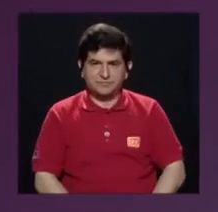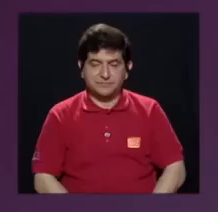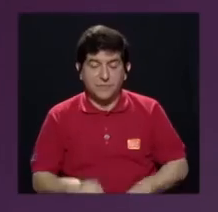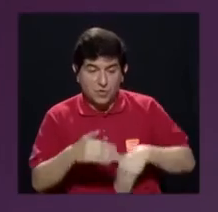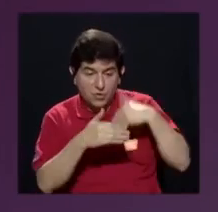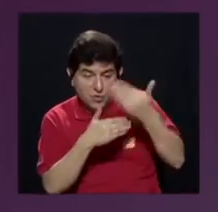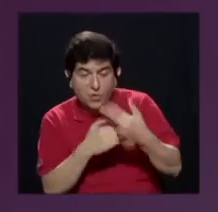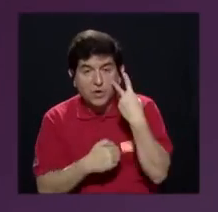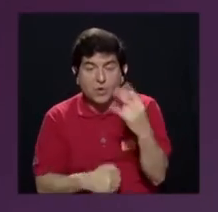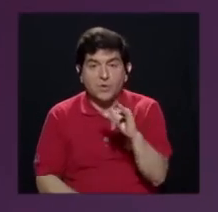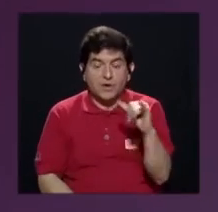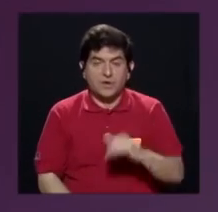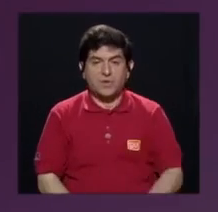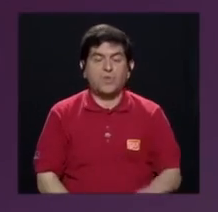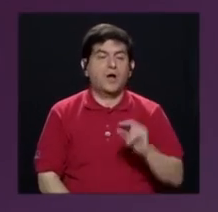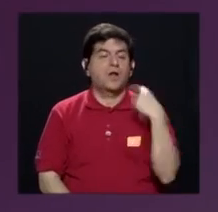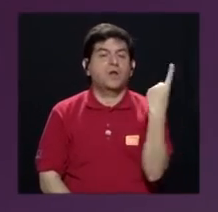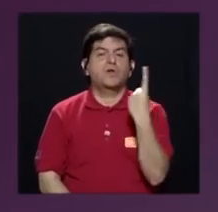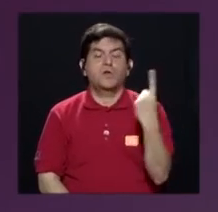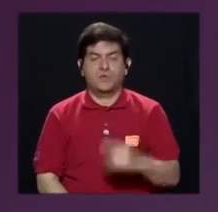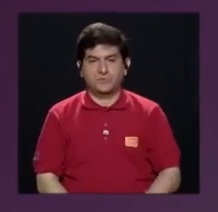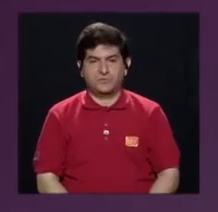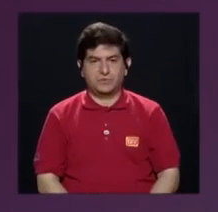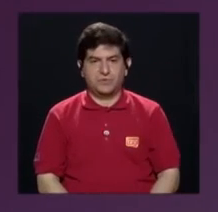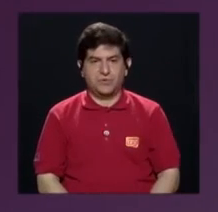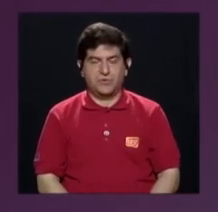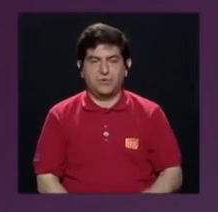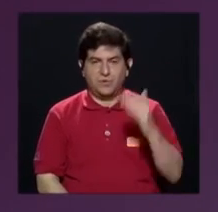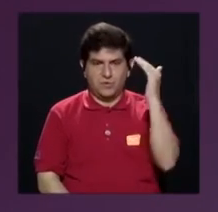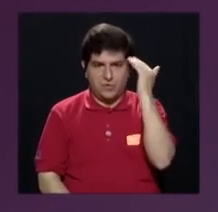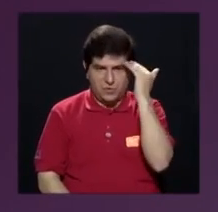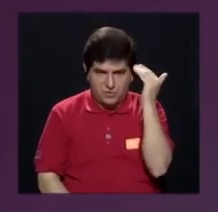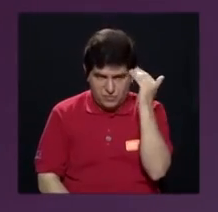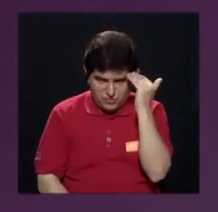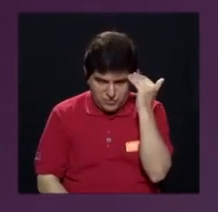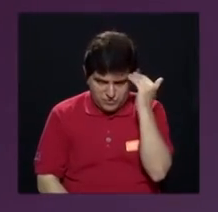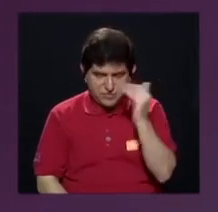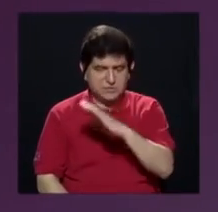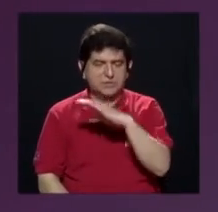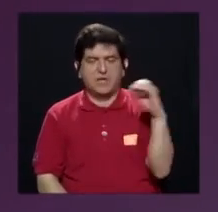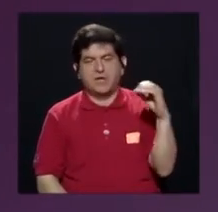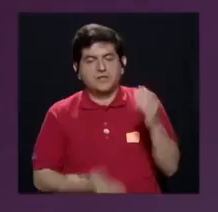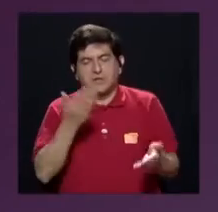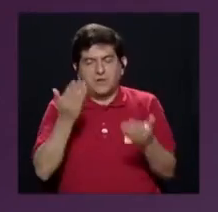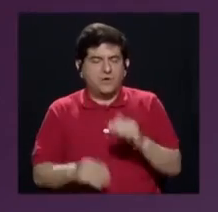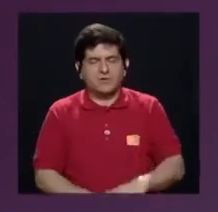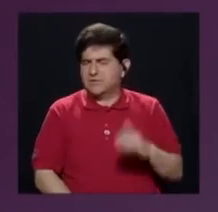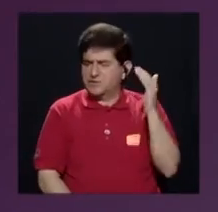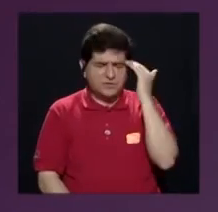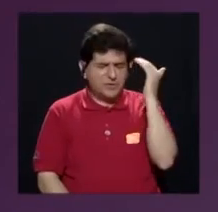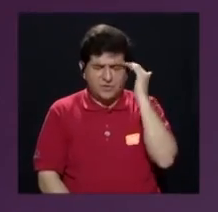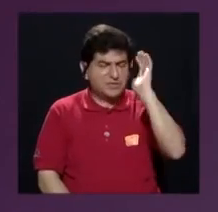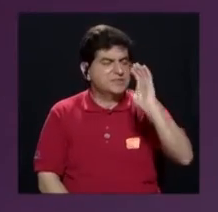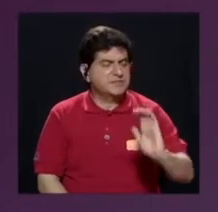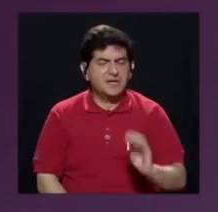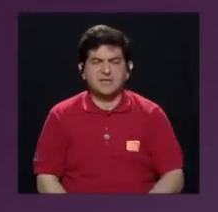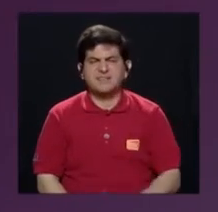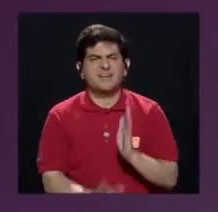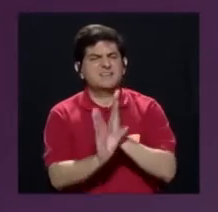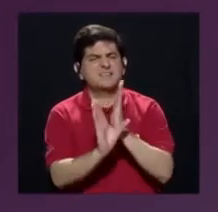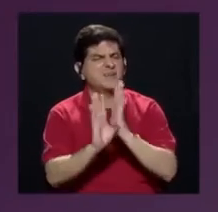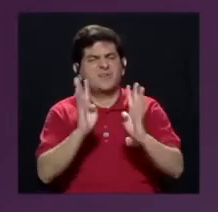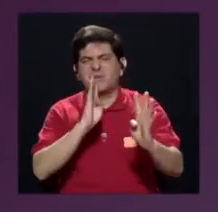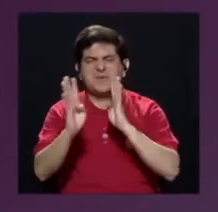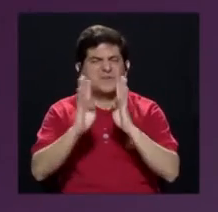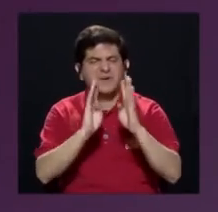Luego se ha visto que no solamente el ser consciente de lo inconsciente a nivel, digamos, de la infancia. ¿Por qué hablamos los psicólogos tanto de la